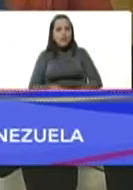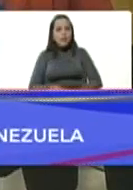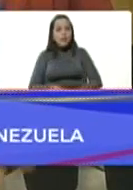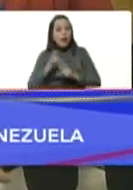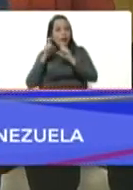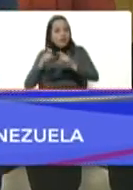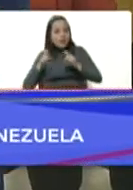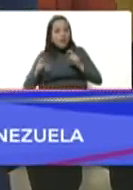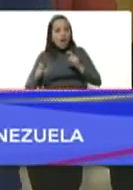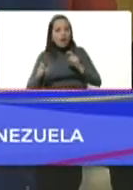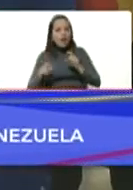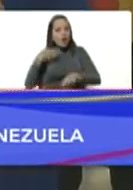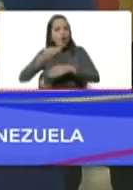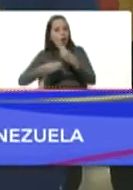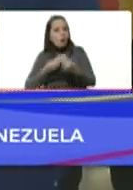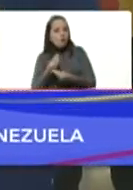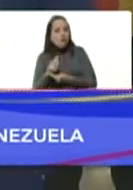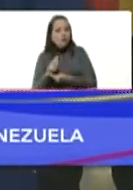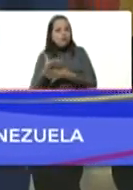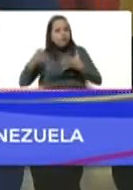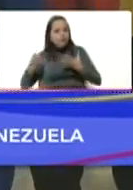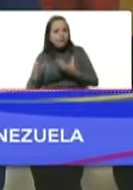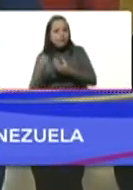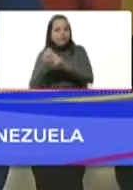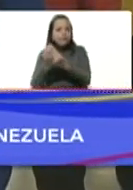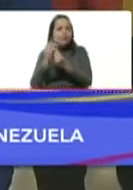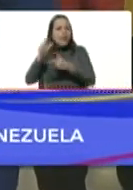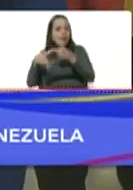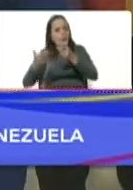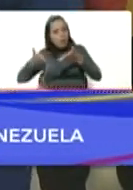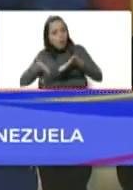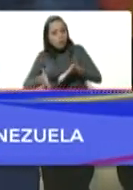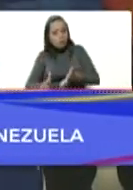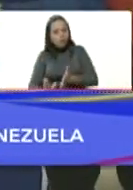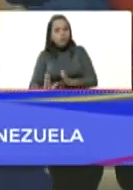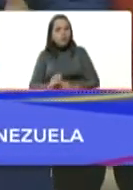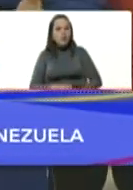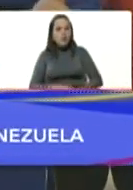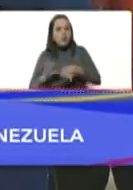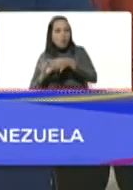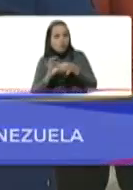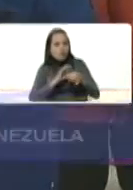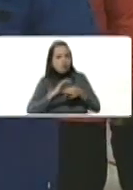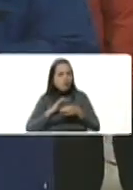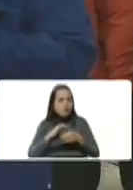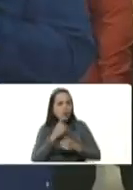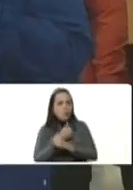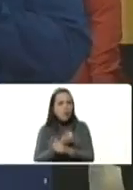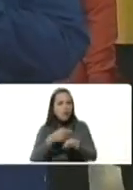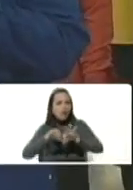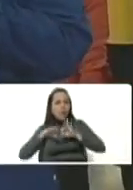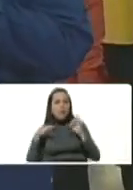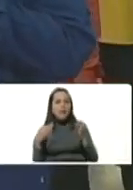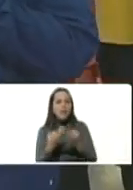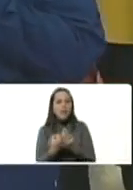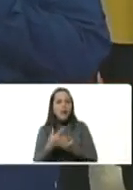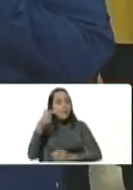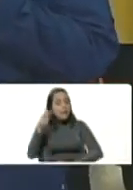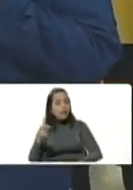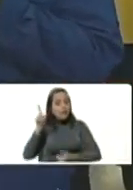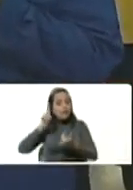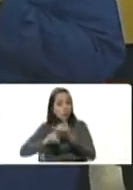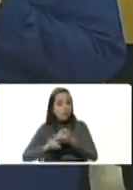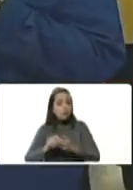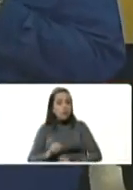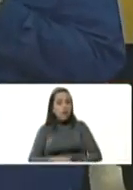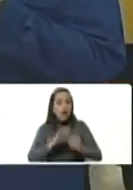prepararla. Sí, señor, prepararla. Acompañarla, prepararla, para unirla en amor a la familia, a la pareja,